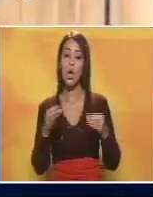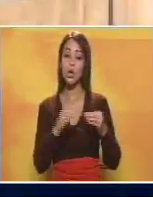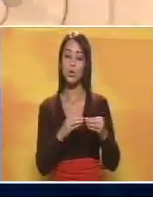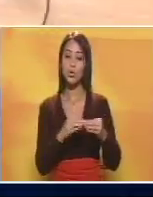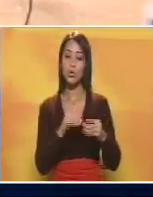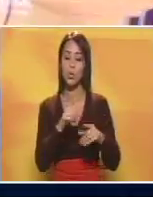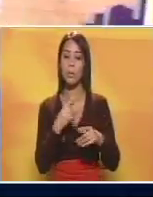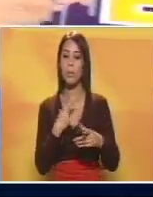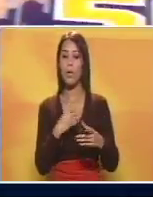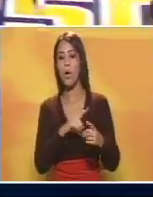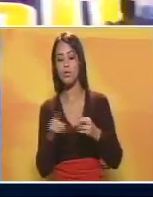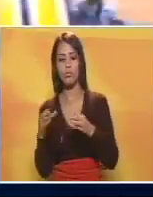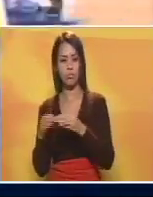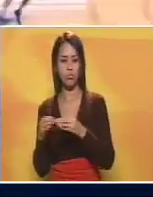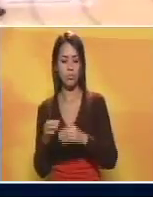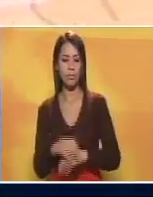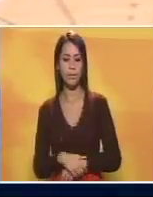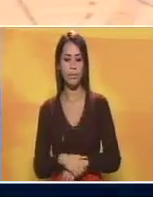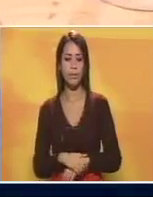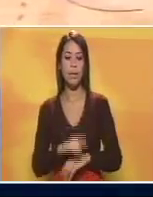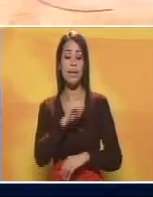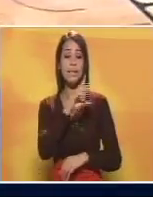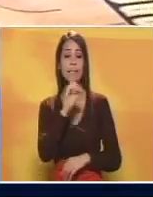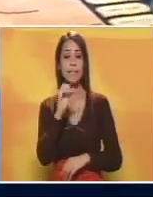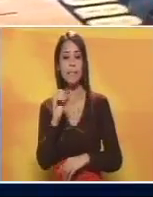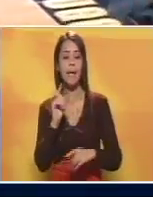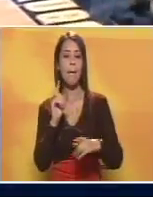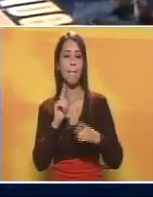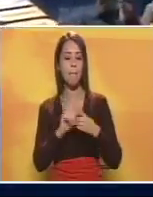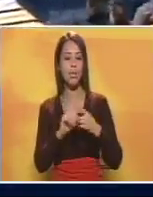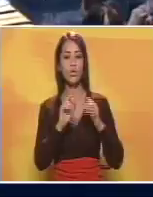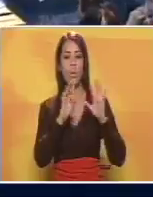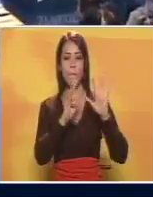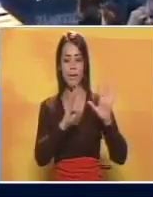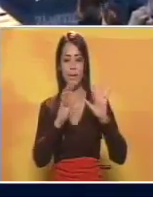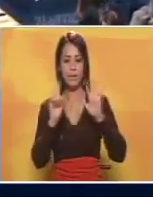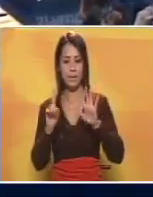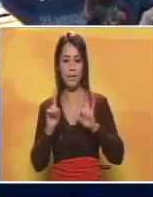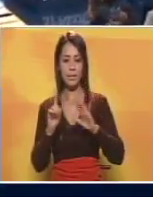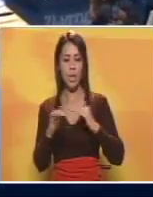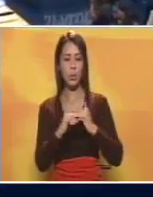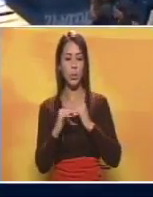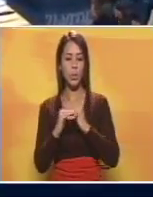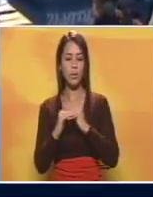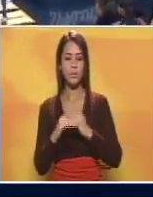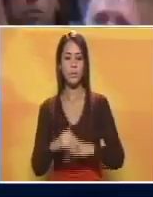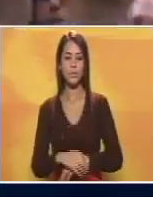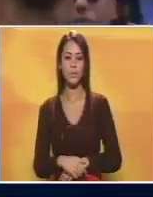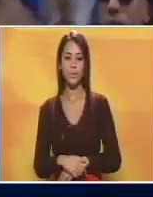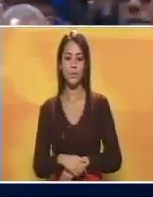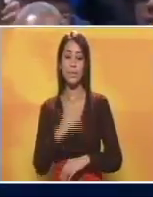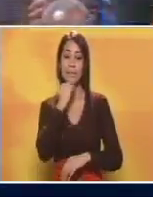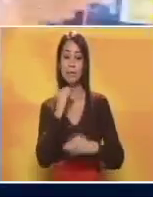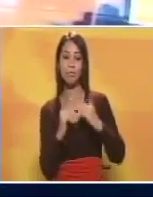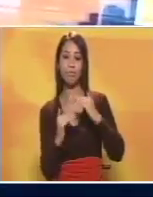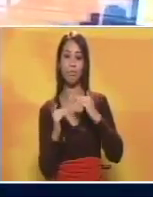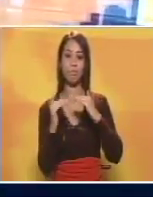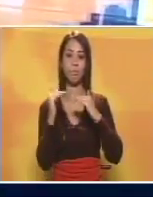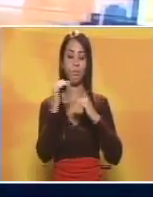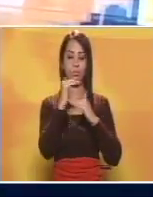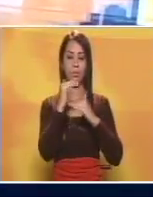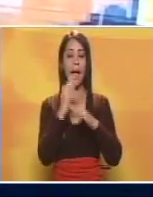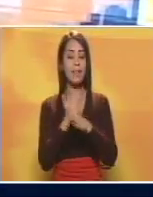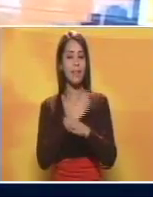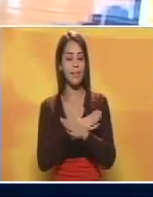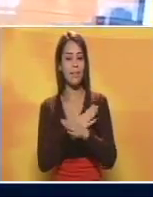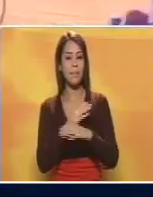Denver derrotaron a los Timberwolves de Minnesota 100-96 y han igualado el último puesto de clasificación a la